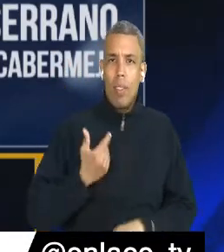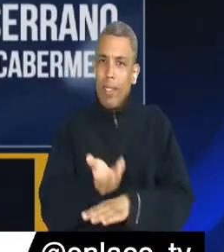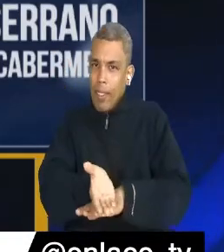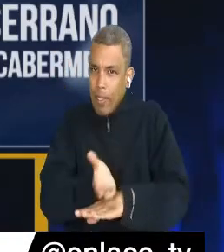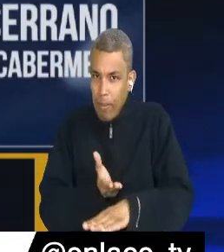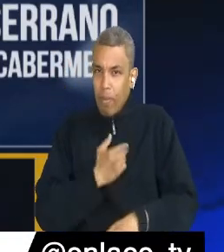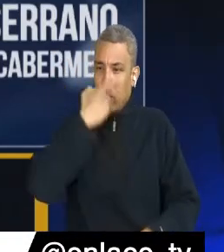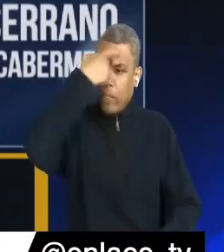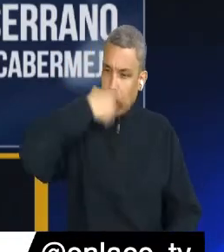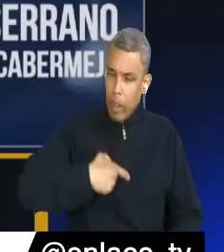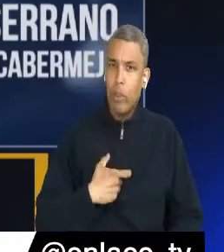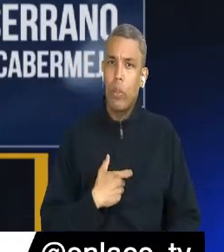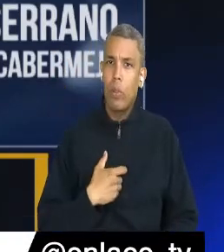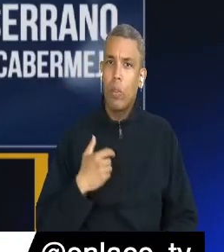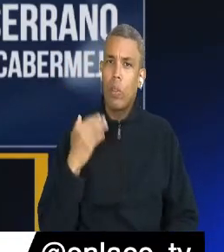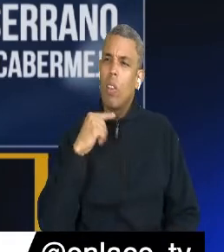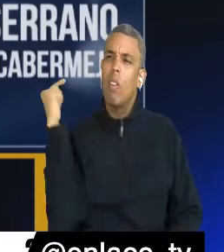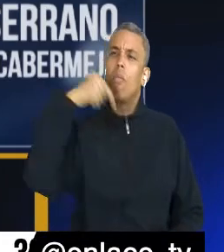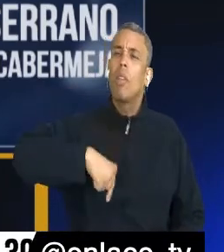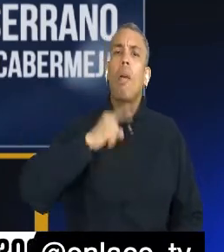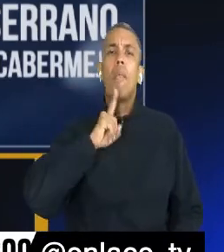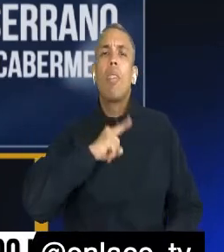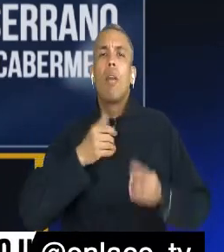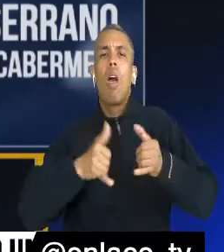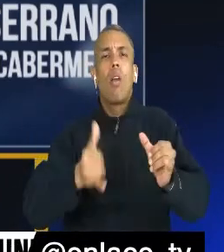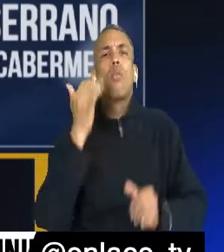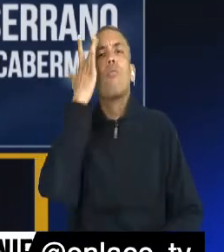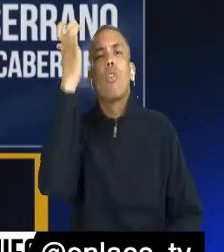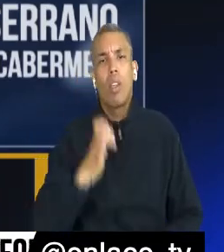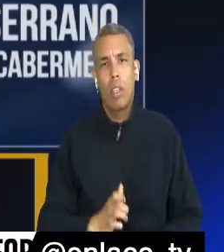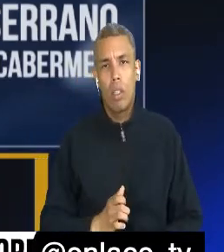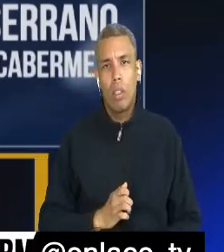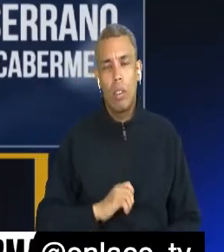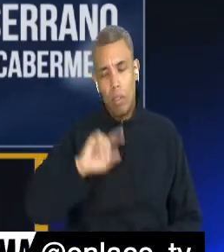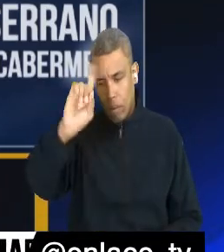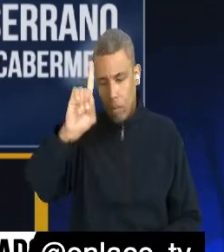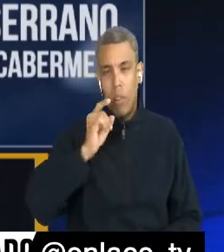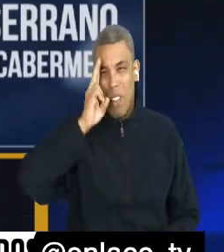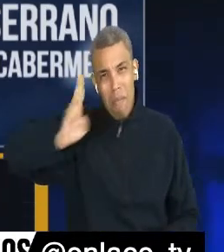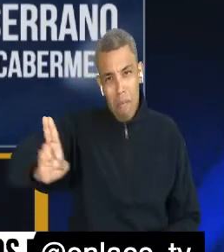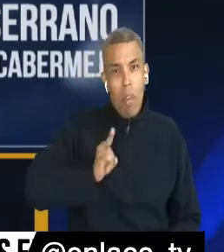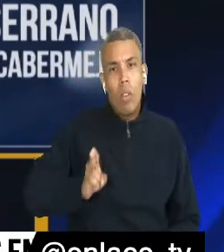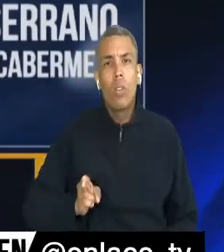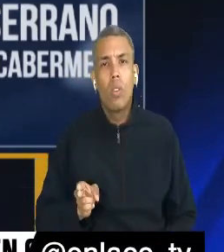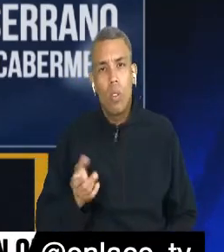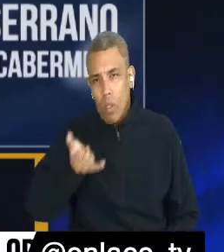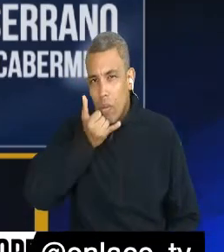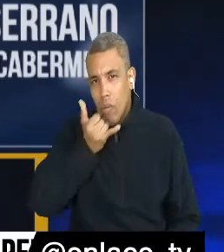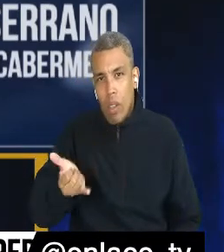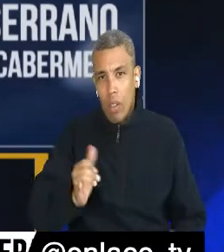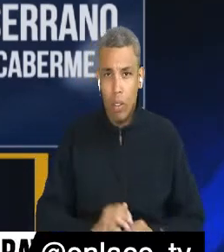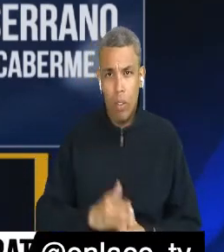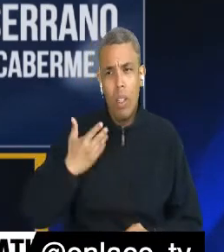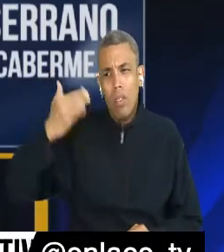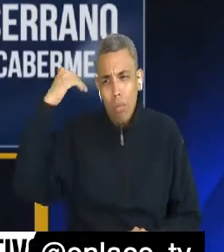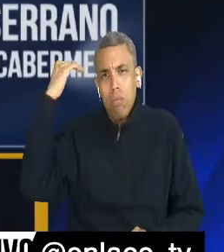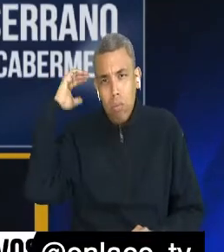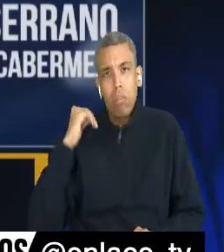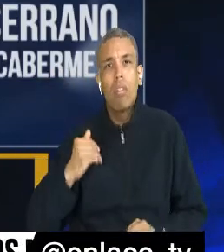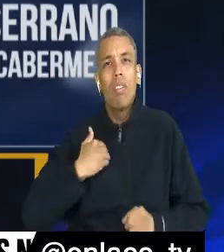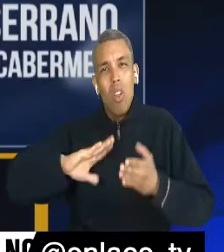derechos, hacernos valer como barranqueños, volver a recuperar ese estirpe de ese pasado, esa